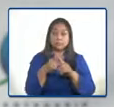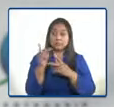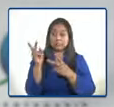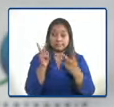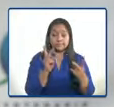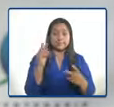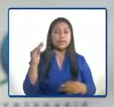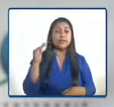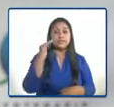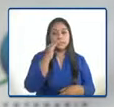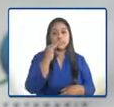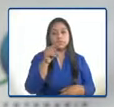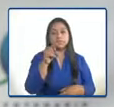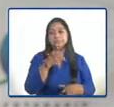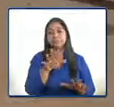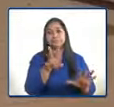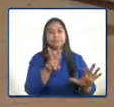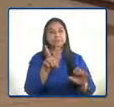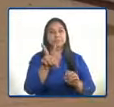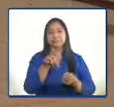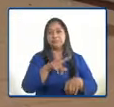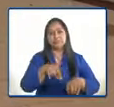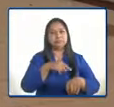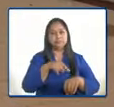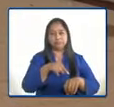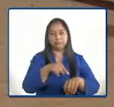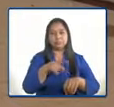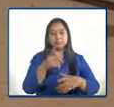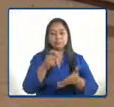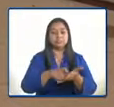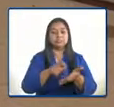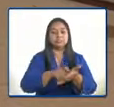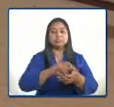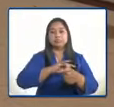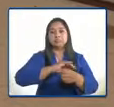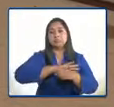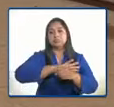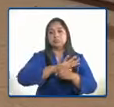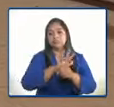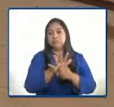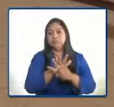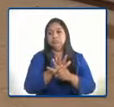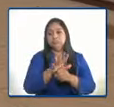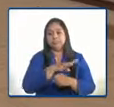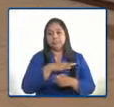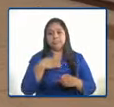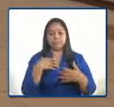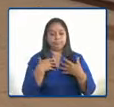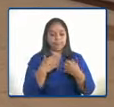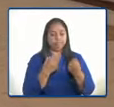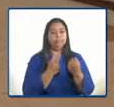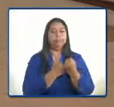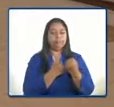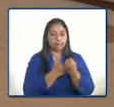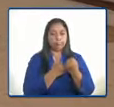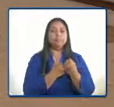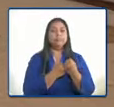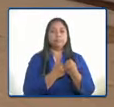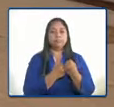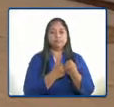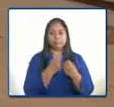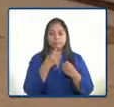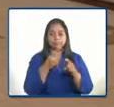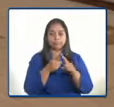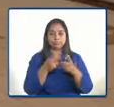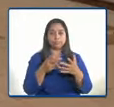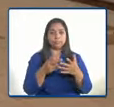avión, menos de 72 horas traen sus pruebas COVID. El Ministerio de Salud nos ha apoyado con